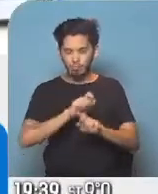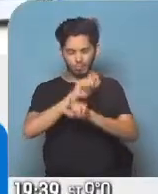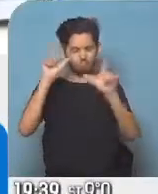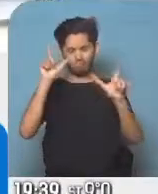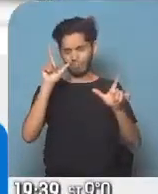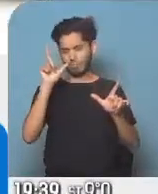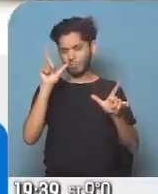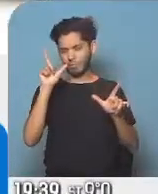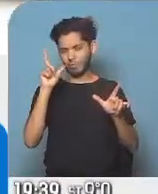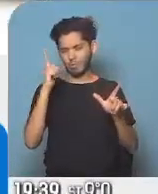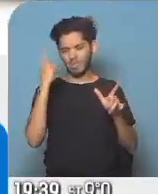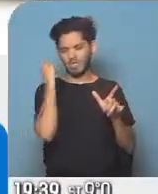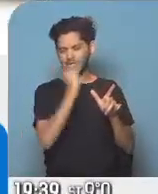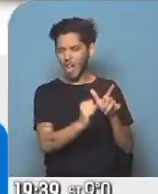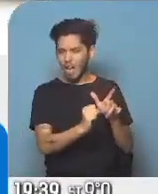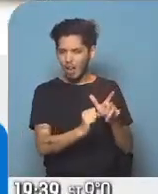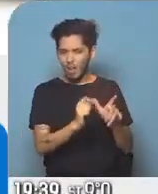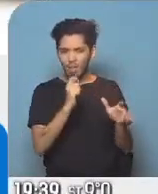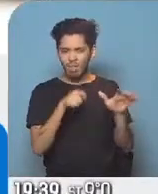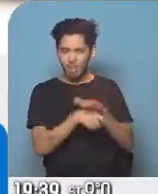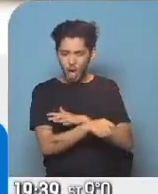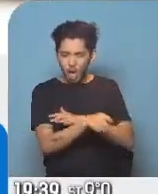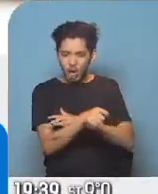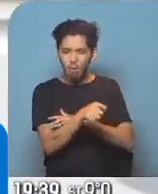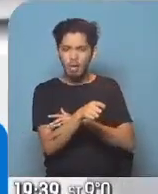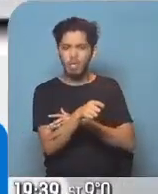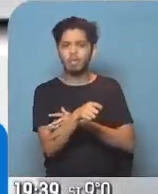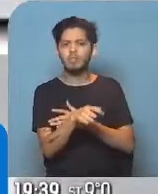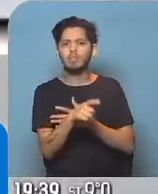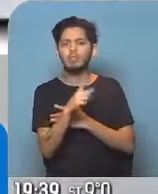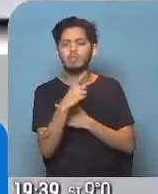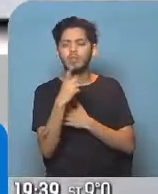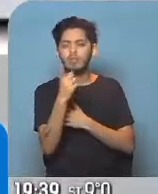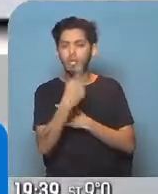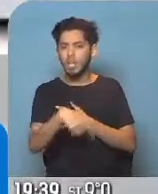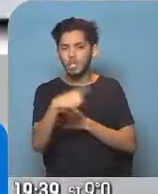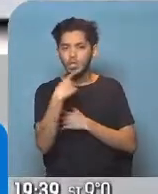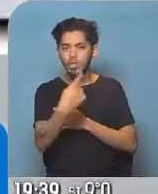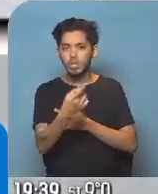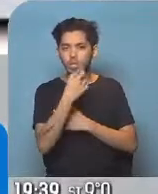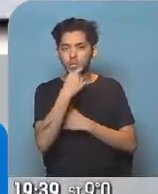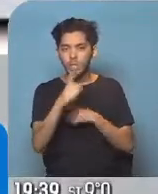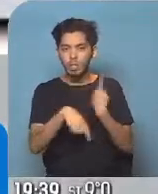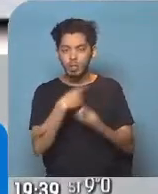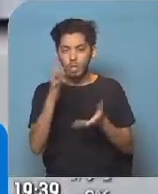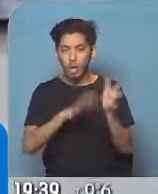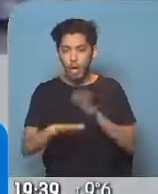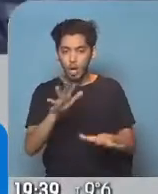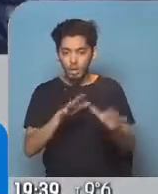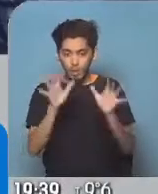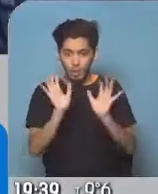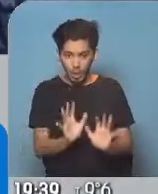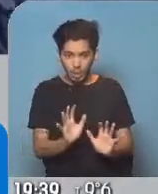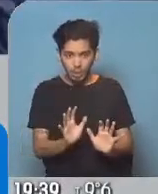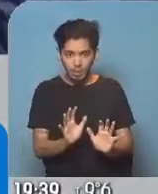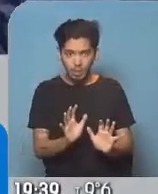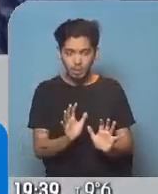escandalosa de fraude, de coimas, llegaban a decir ellos mismos, si seguimos operando así,